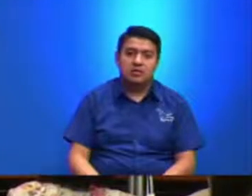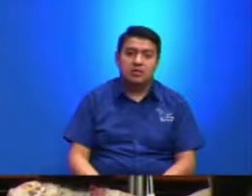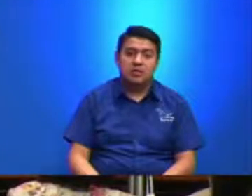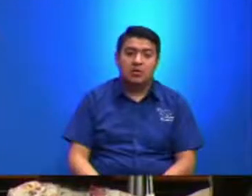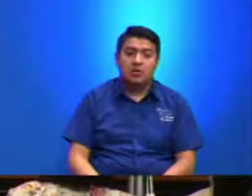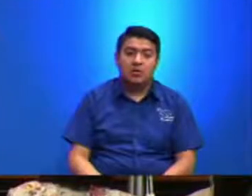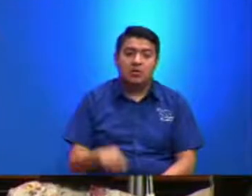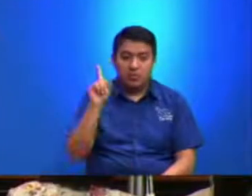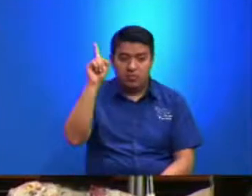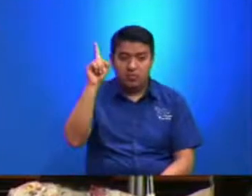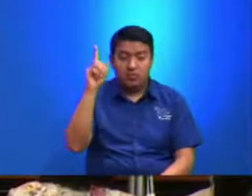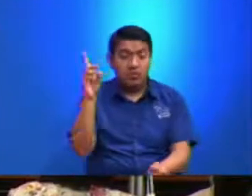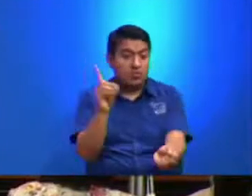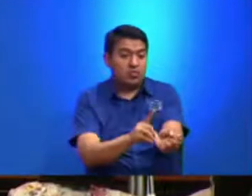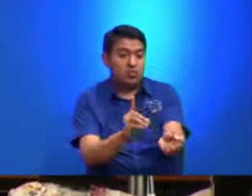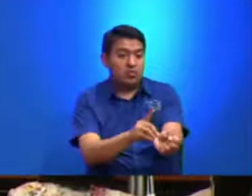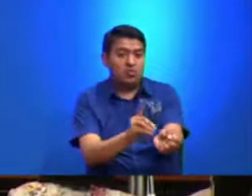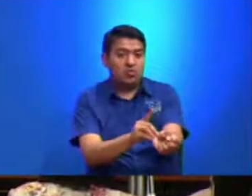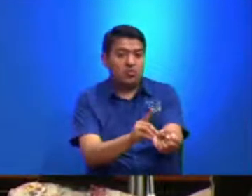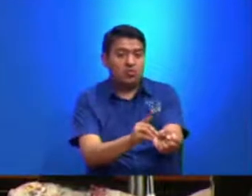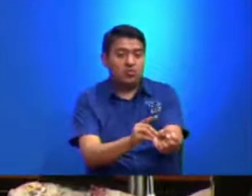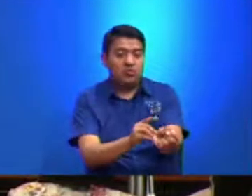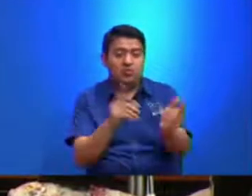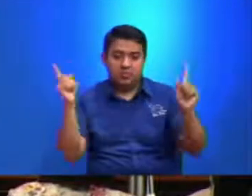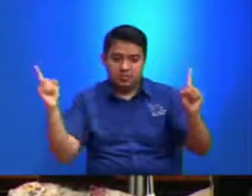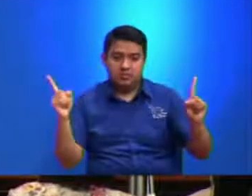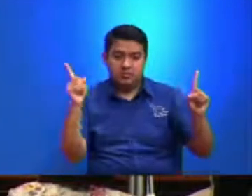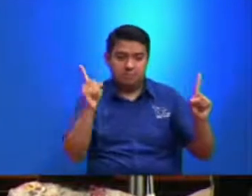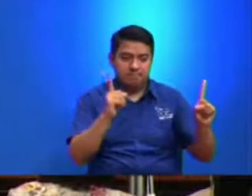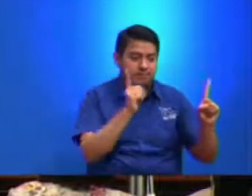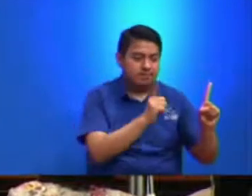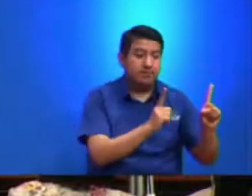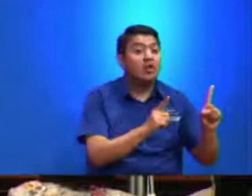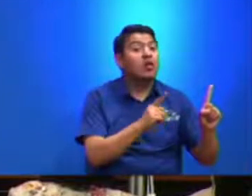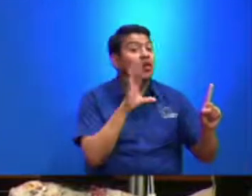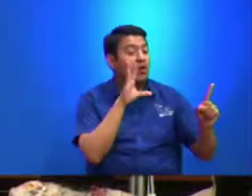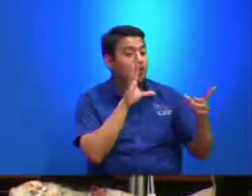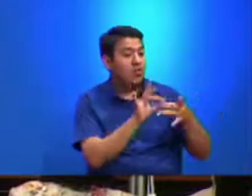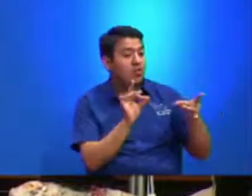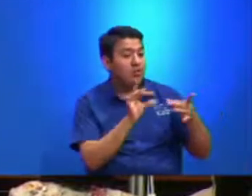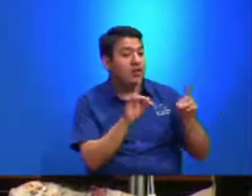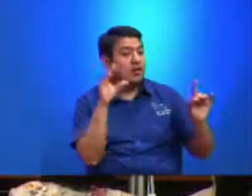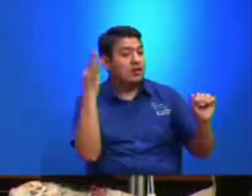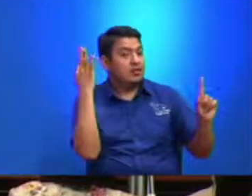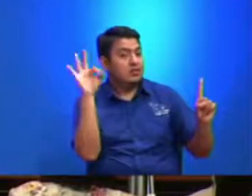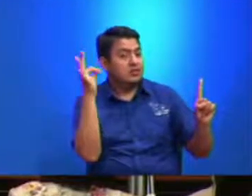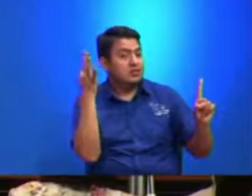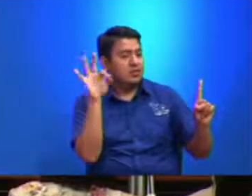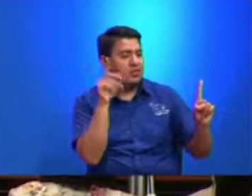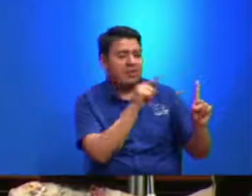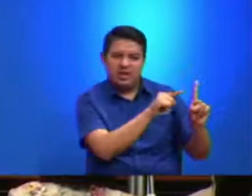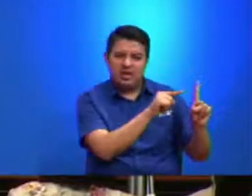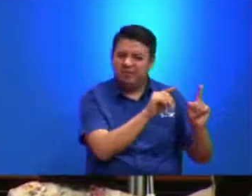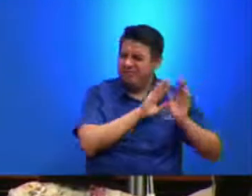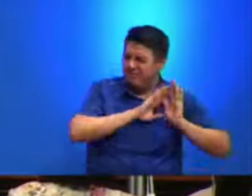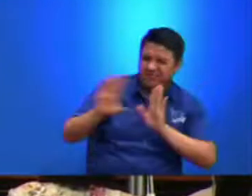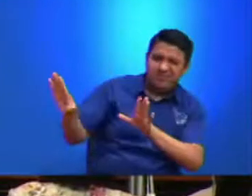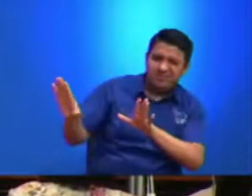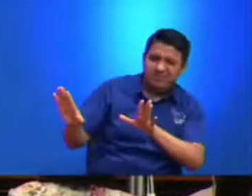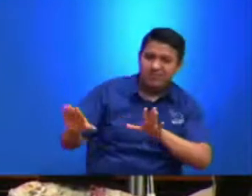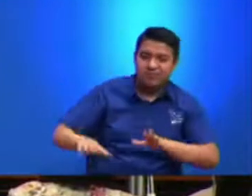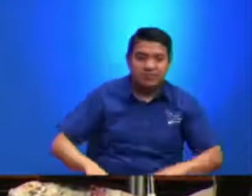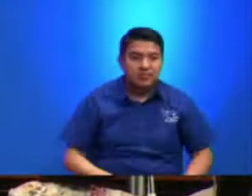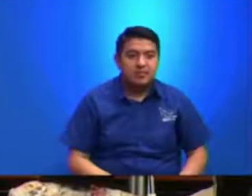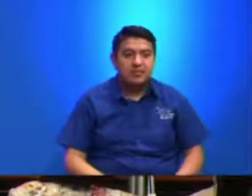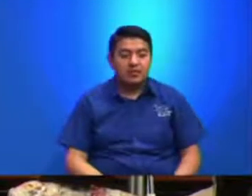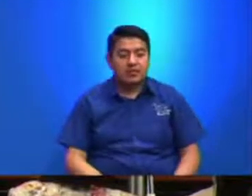rechazaba. Entonces la enfermera un día entró con un Nuevo Testamento y le dijo: mire, le dejo esto para qué. Para que lo lea, ahí